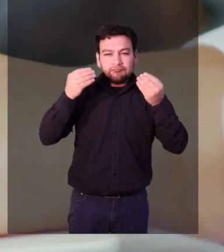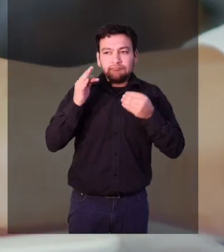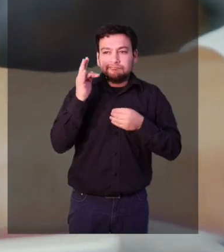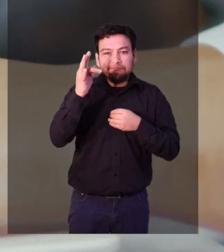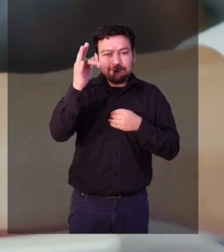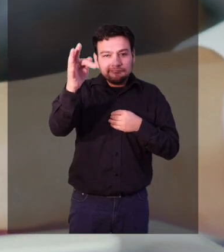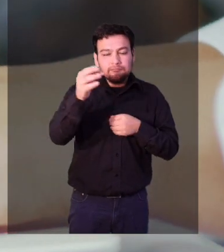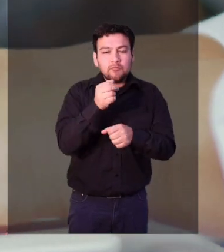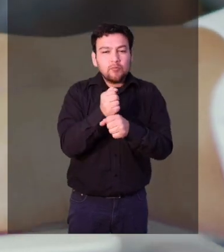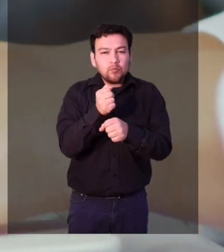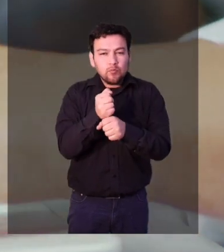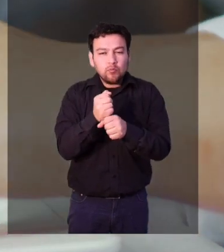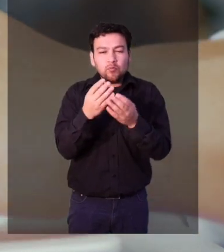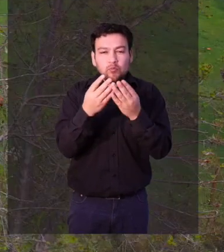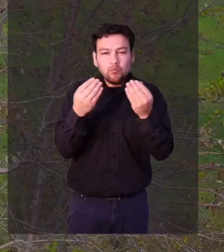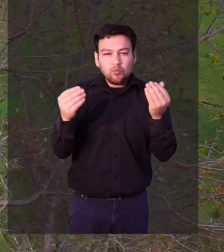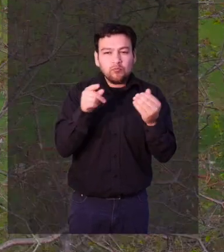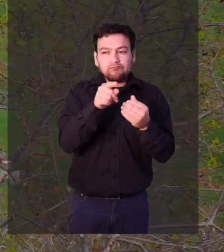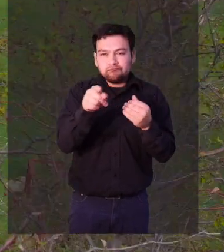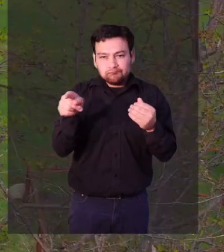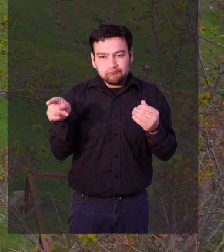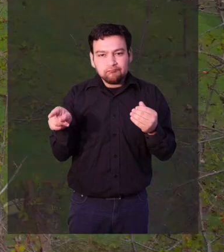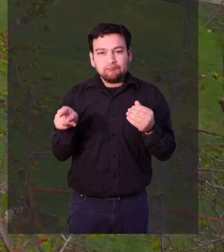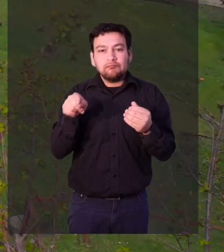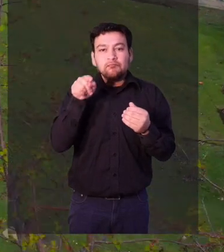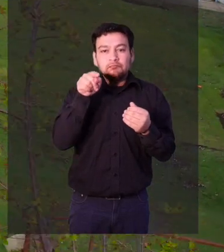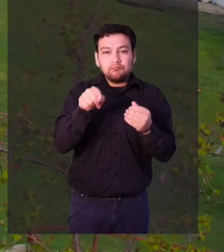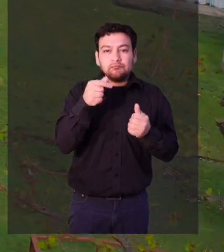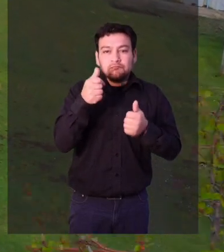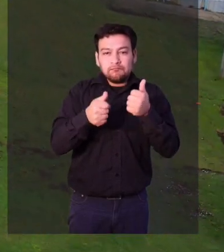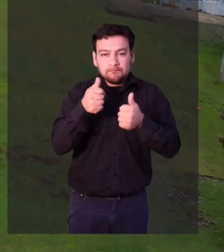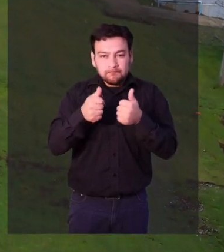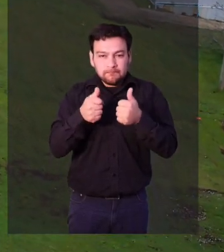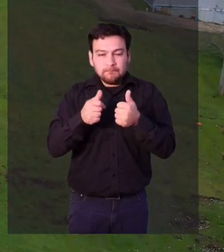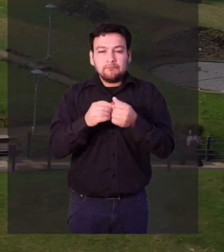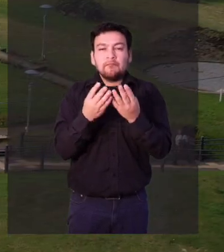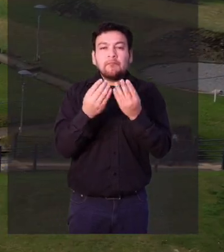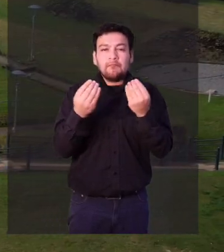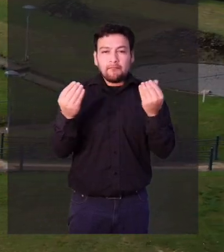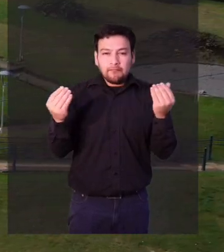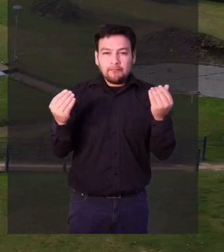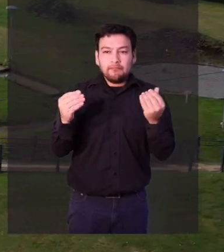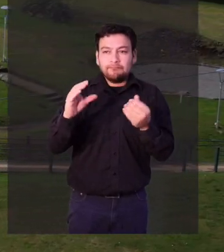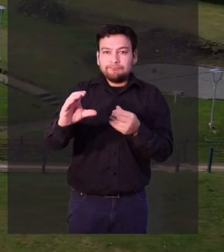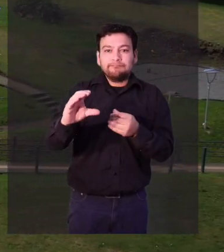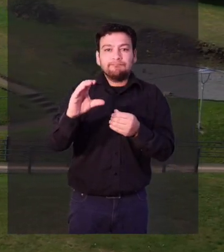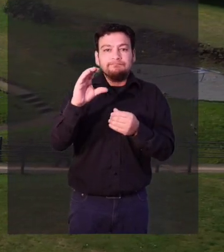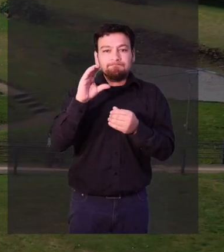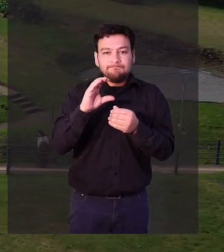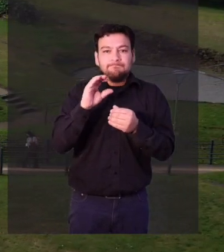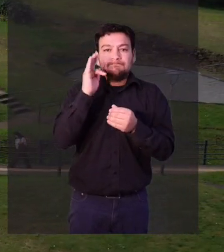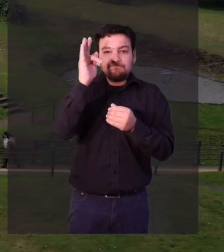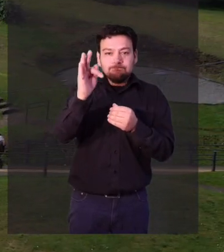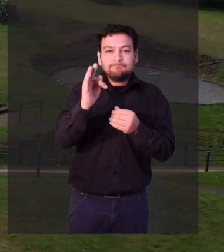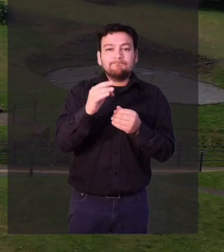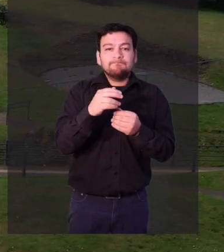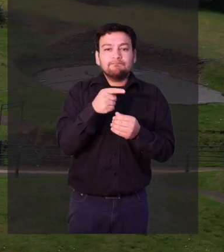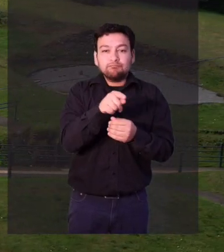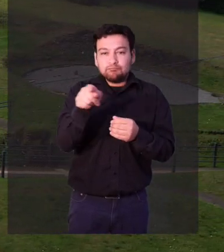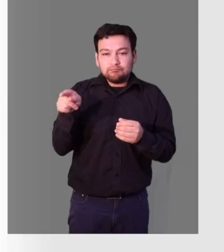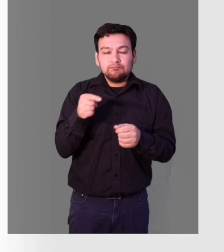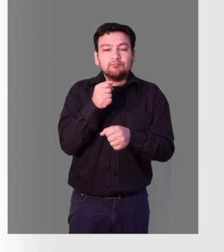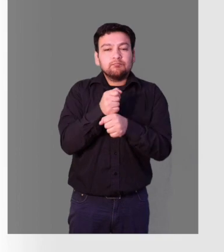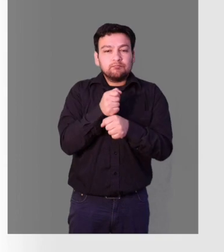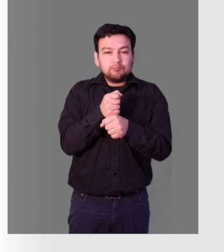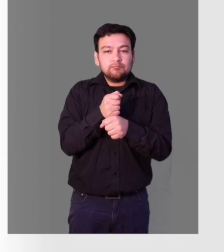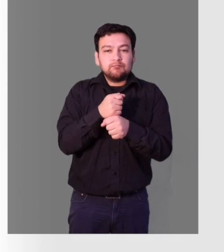amplio. Debido a esto, esta carrera se encuentra entre las mejores pagadas y con mejores perspectivas laborales dentro del país. Es una